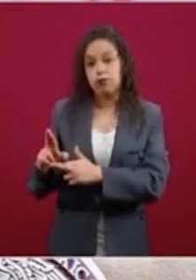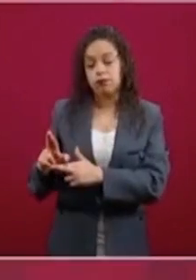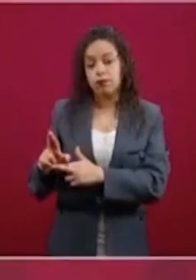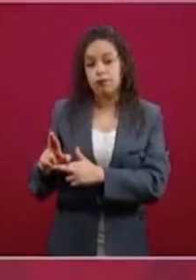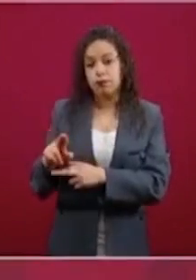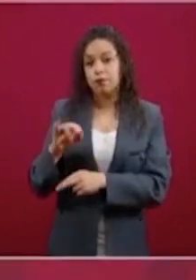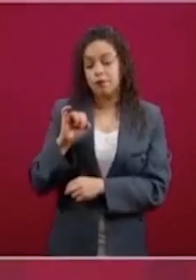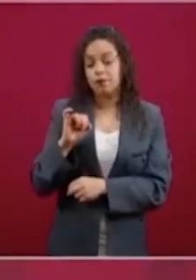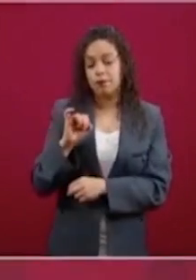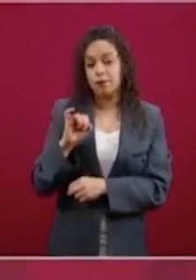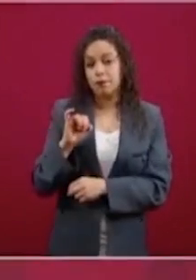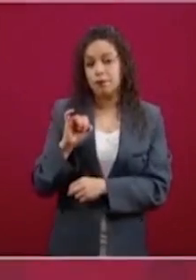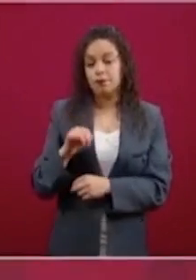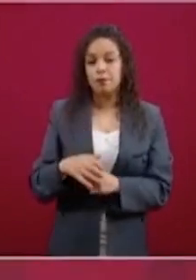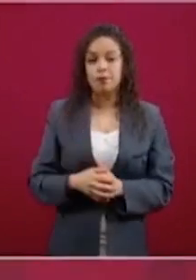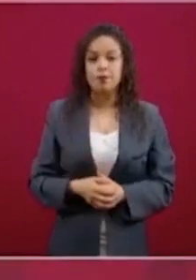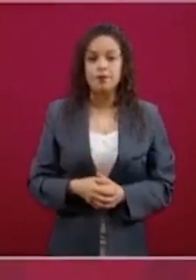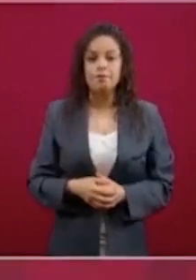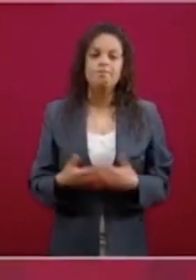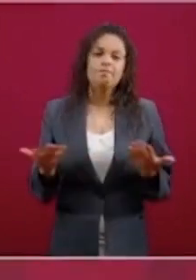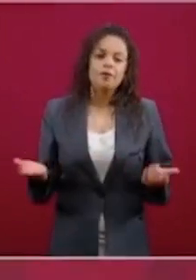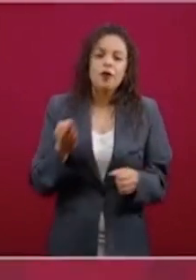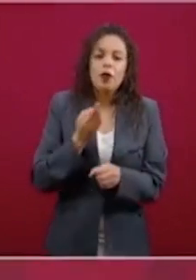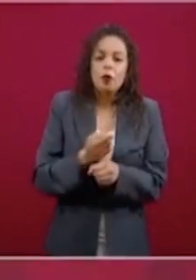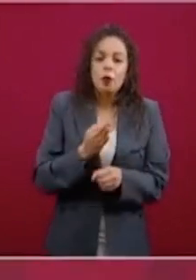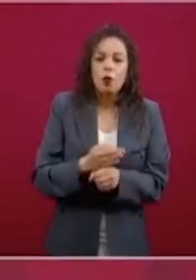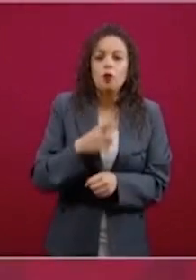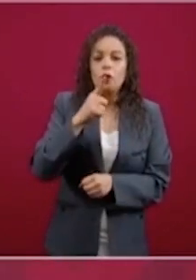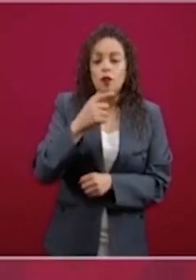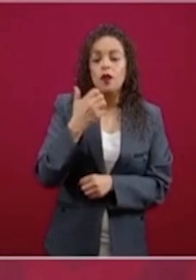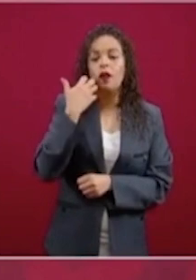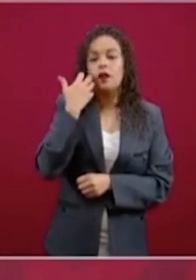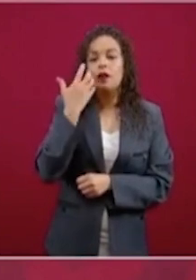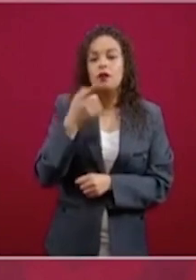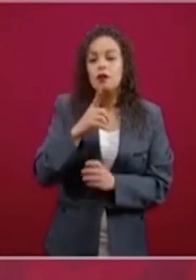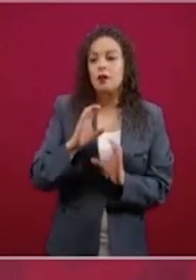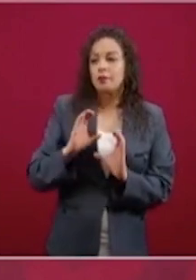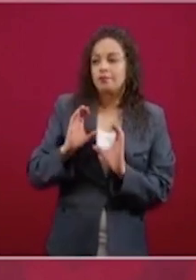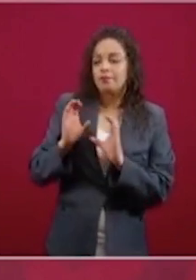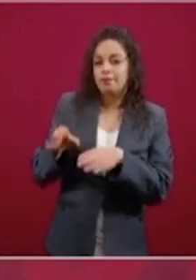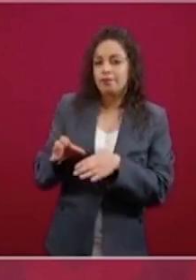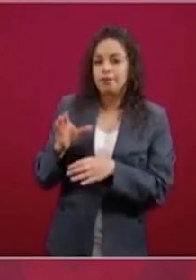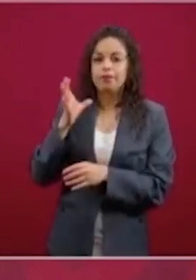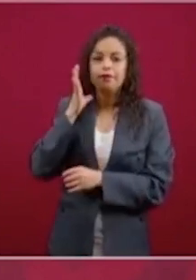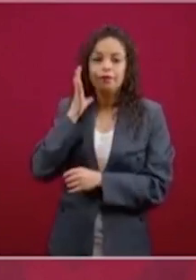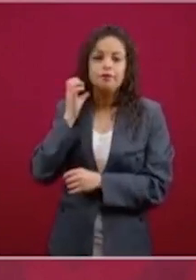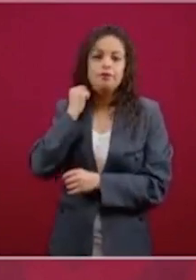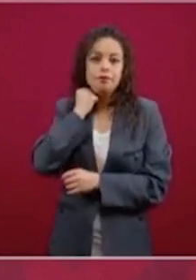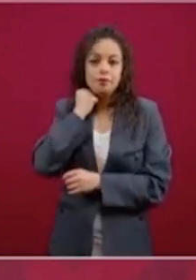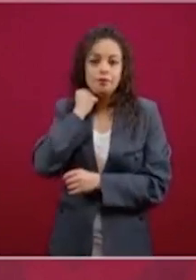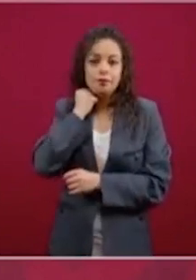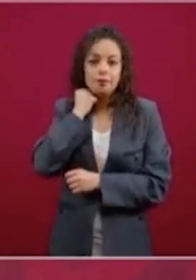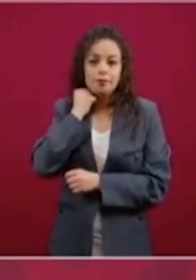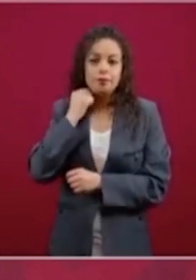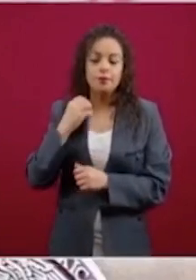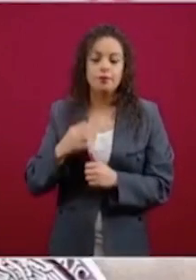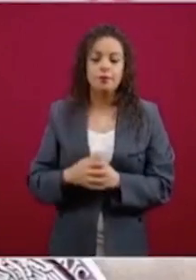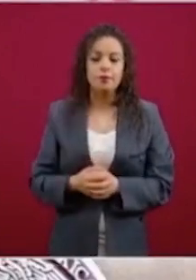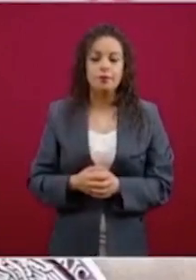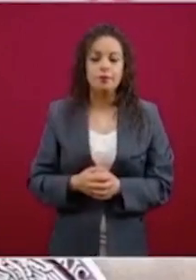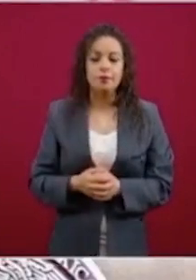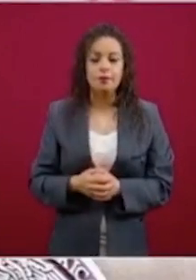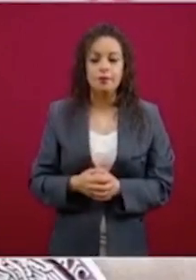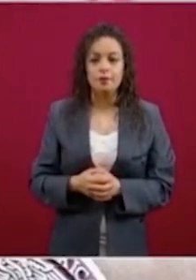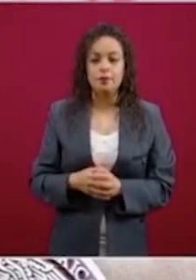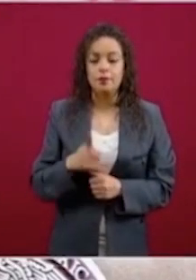quiere ayudar en el Senado. Él es senador de la República, ganó